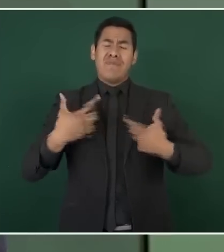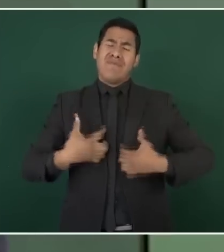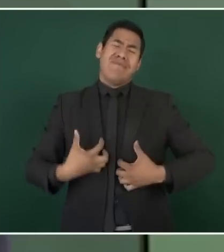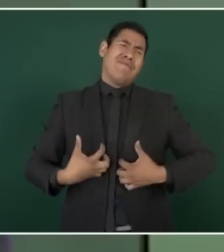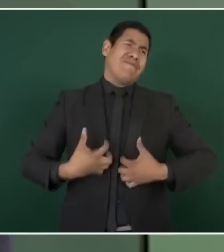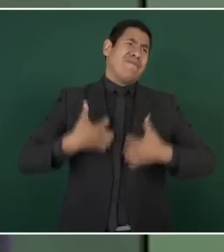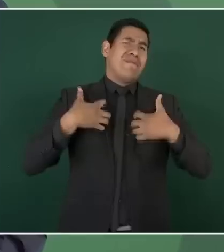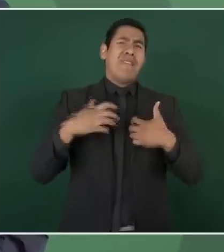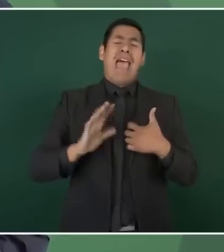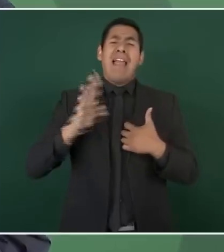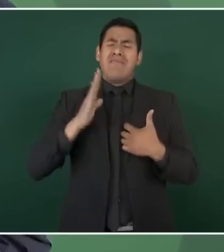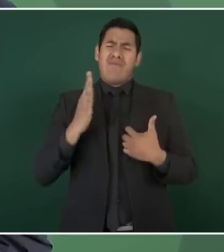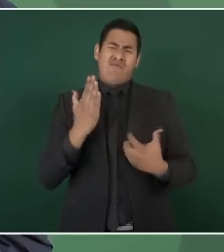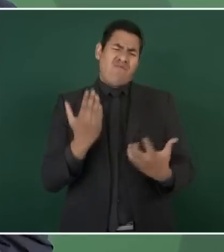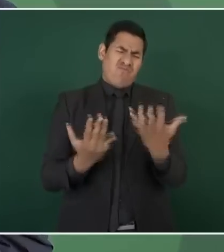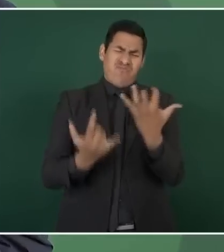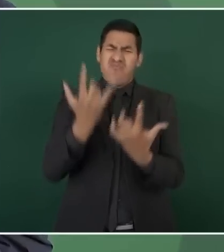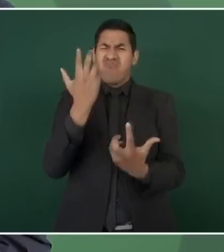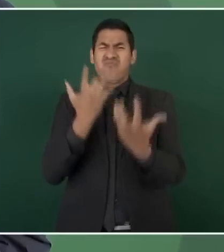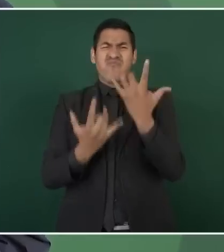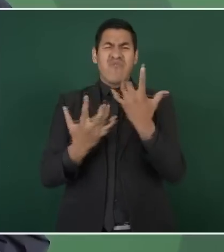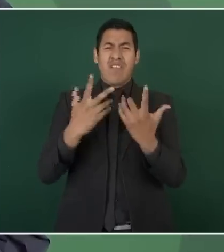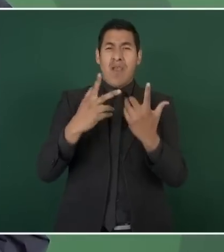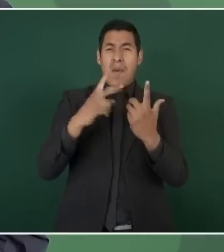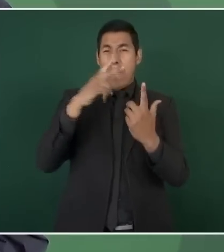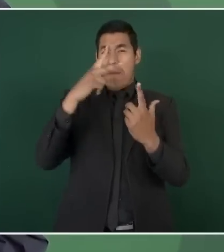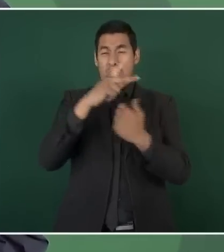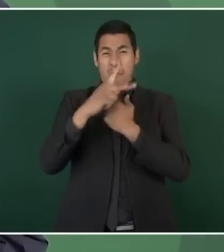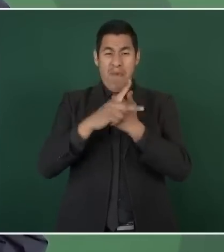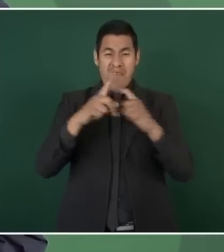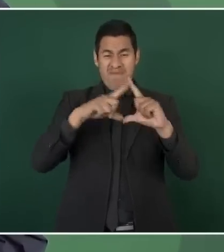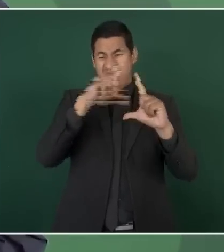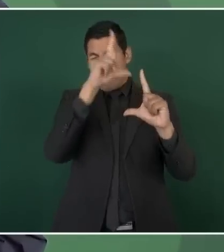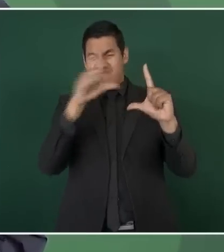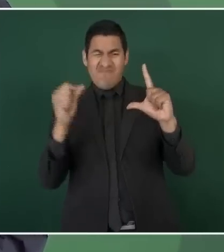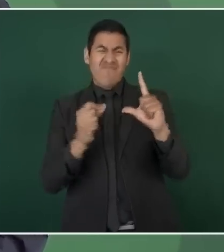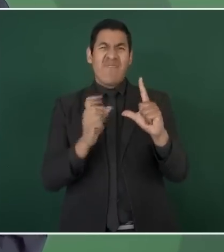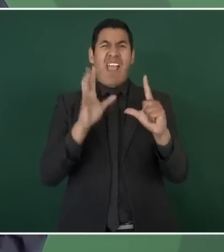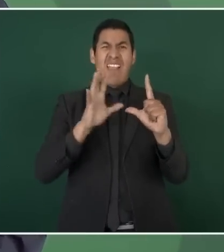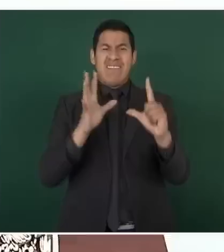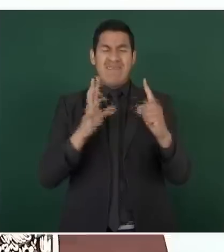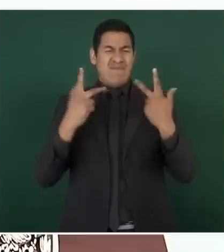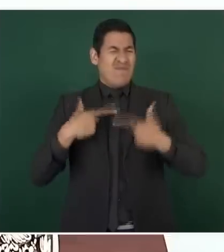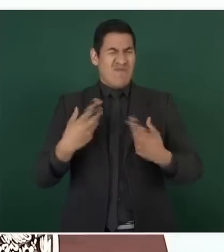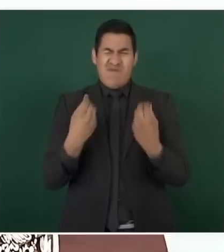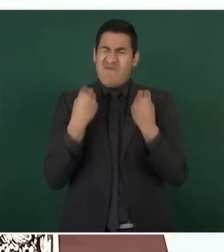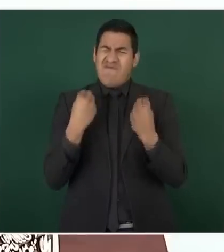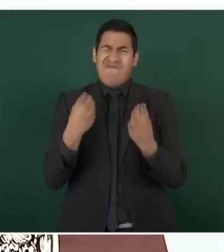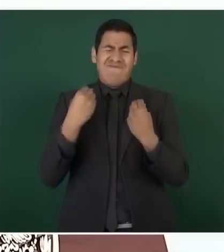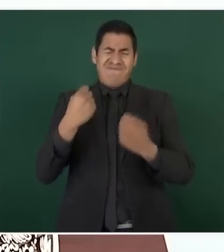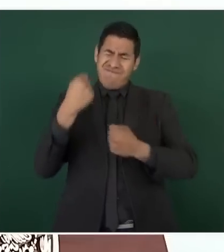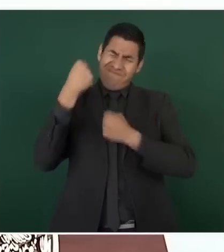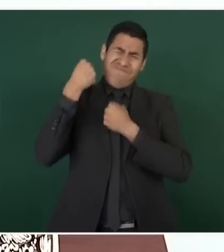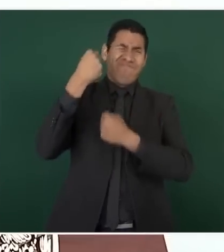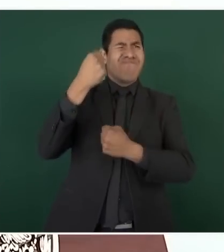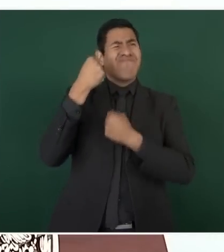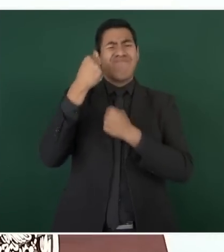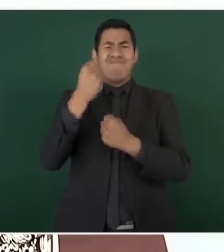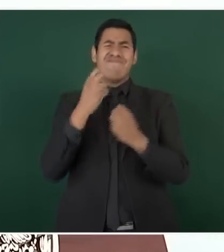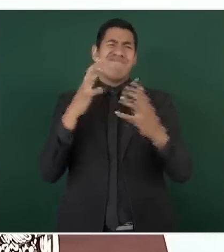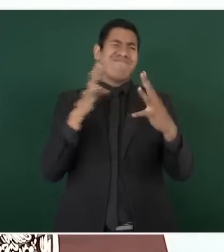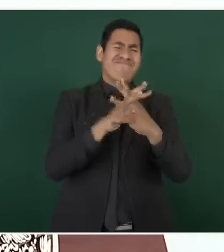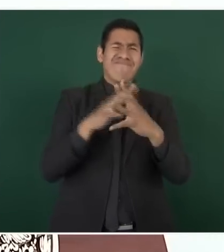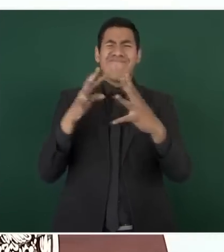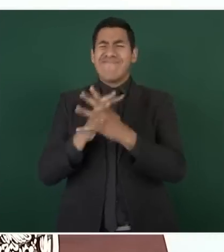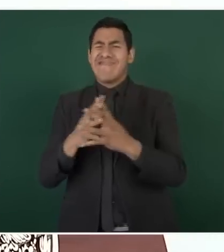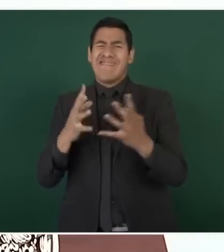envolvió a todo el país y tardó años causando destrucción y desgracias.